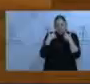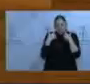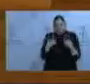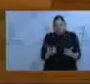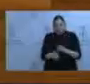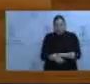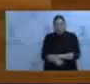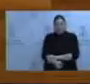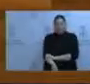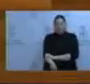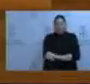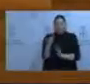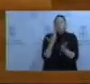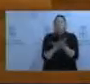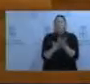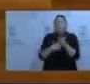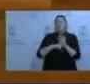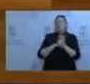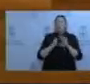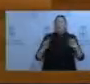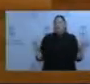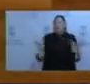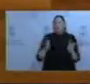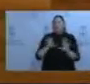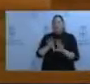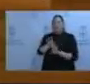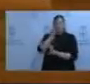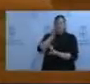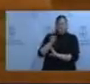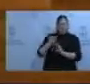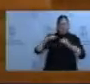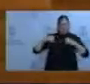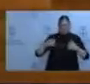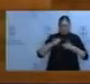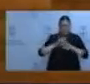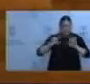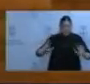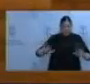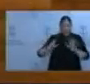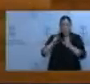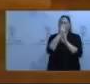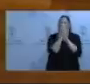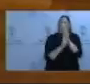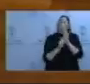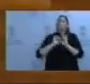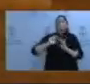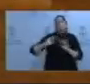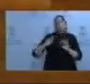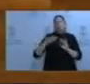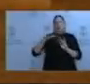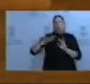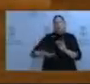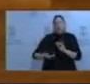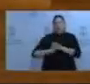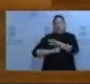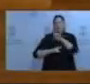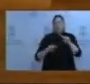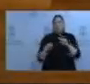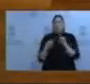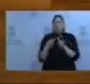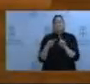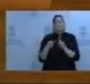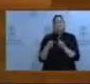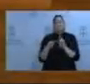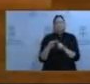de ley yo creo que se entiende por sí misma. Contiene 5 puntos fundamentales. El primero que